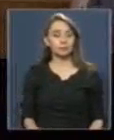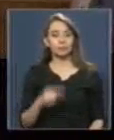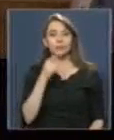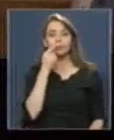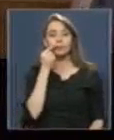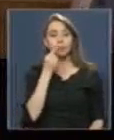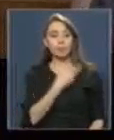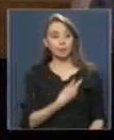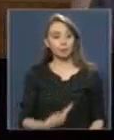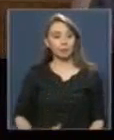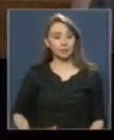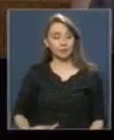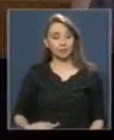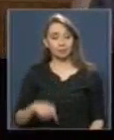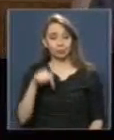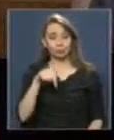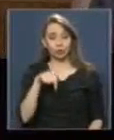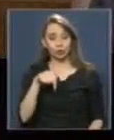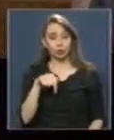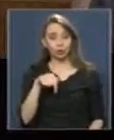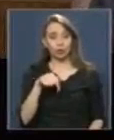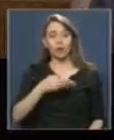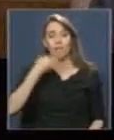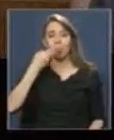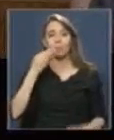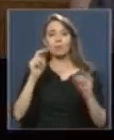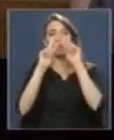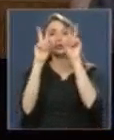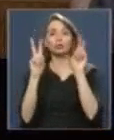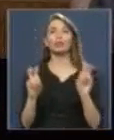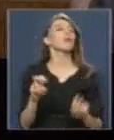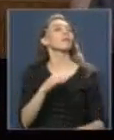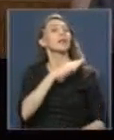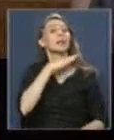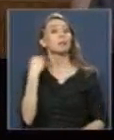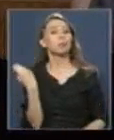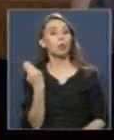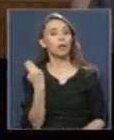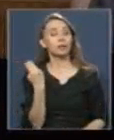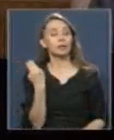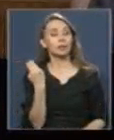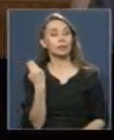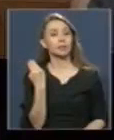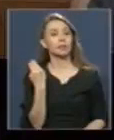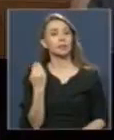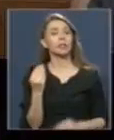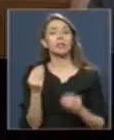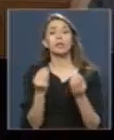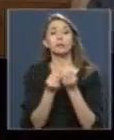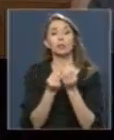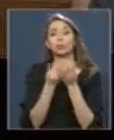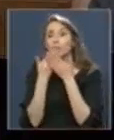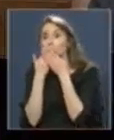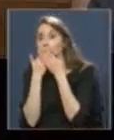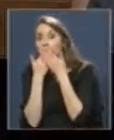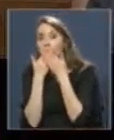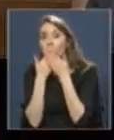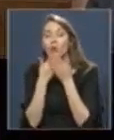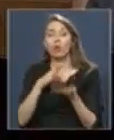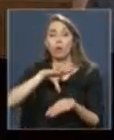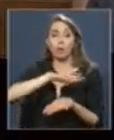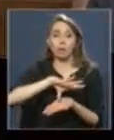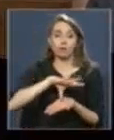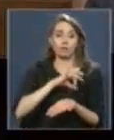Presidente, hoy hablaremos sobre la muerte. Uno de los tantos tabú que en un país tan conservador como el